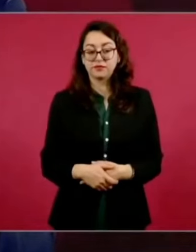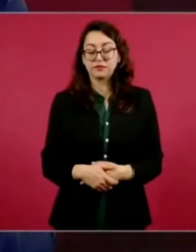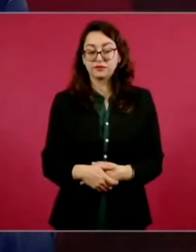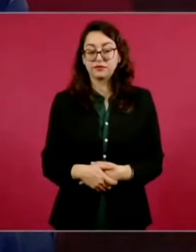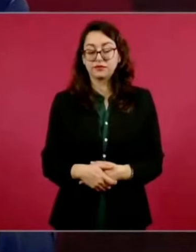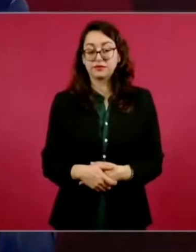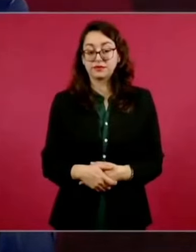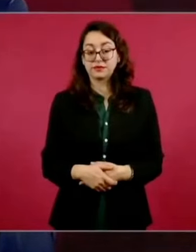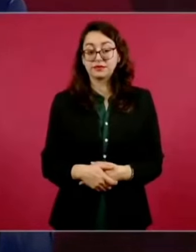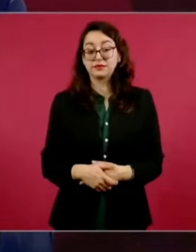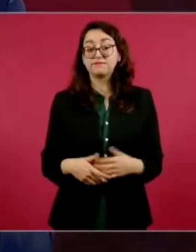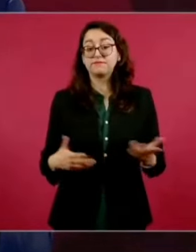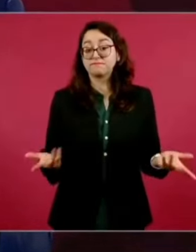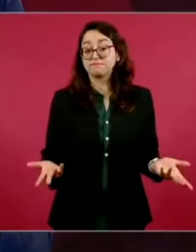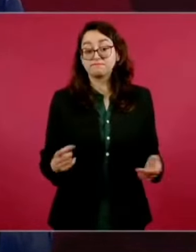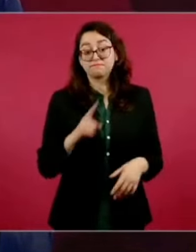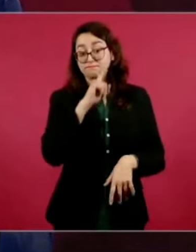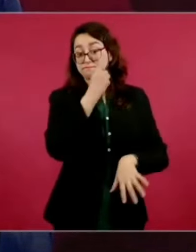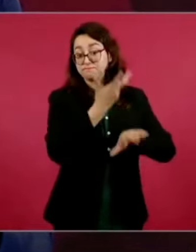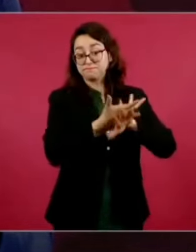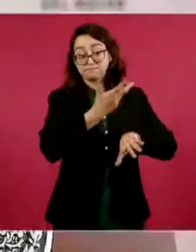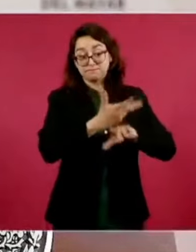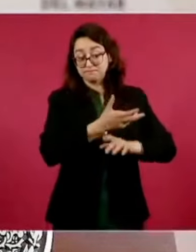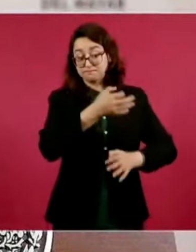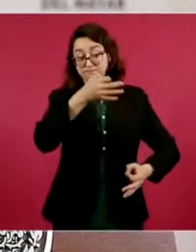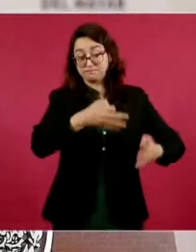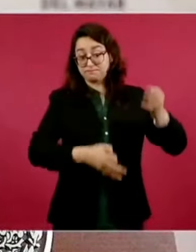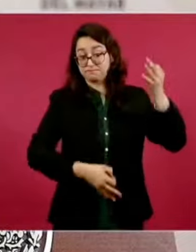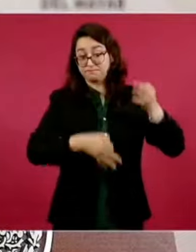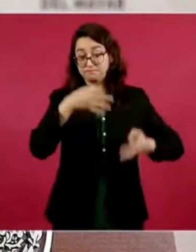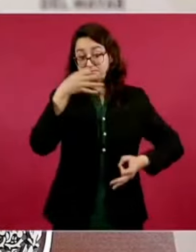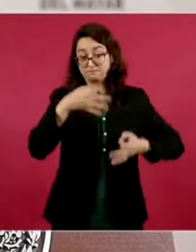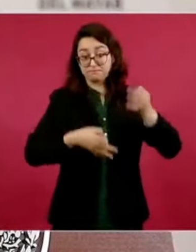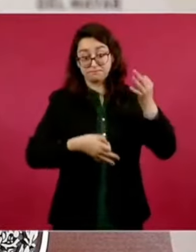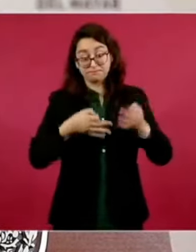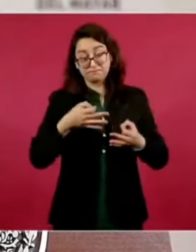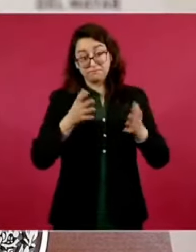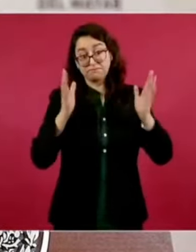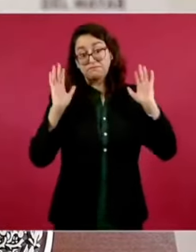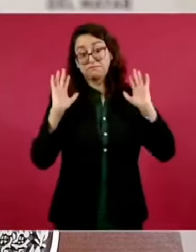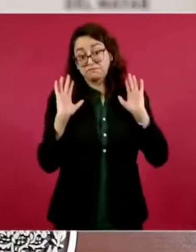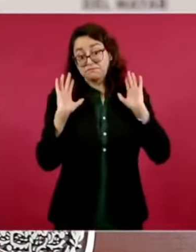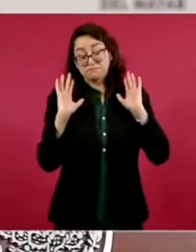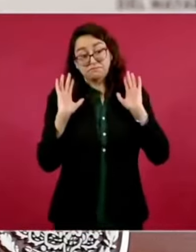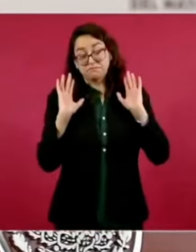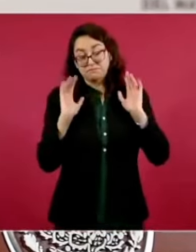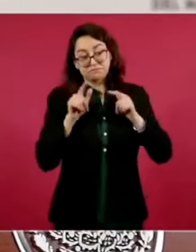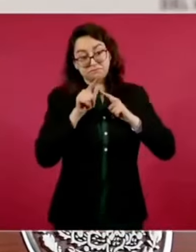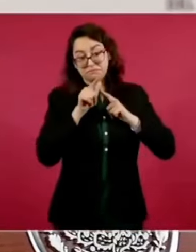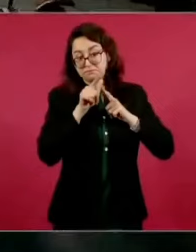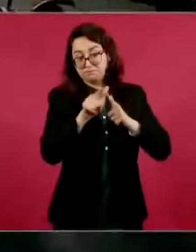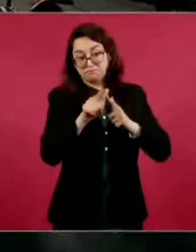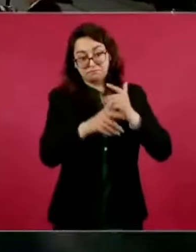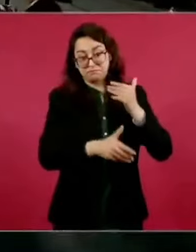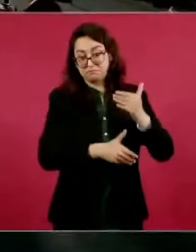que están viendo allá en un tribunal estadounidense. Adelante, que siga su curso.